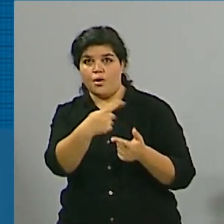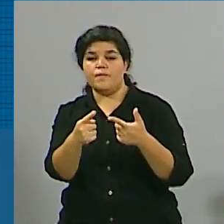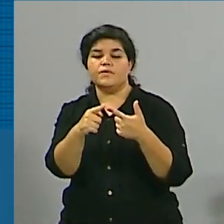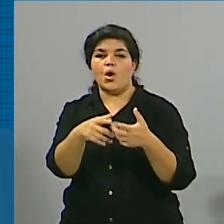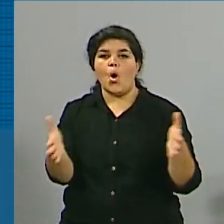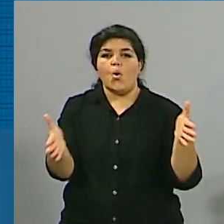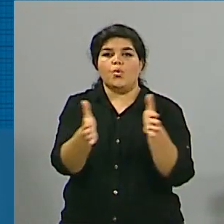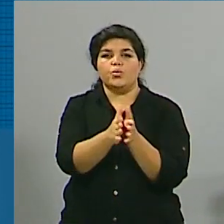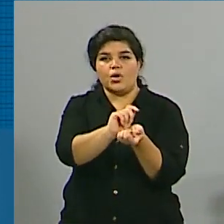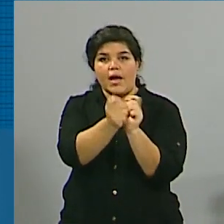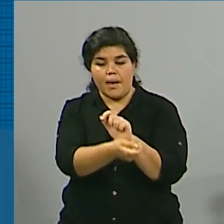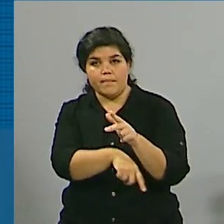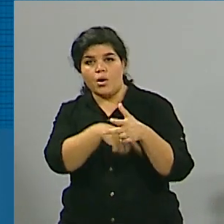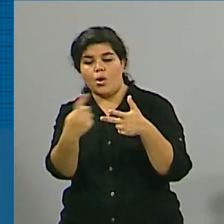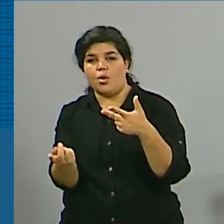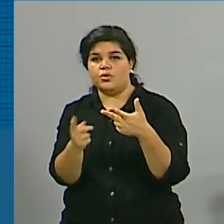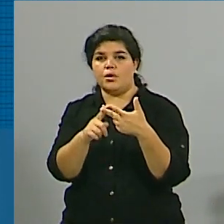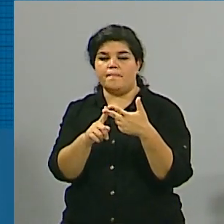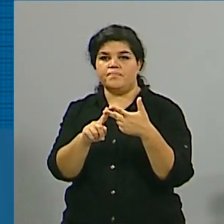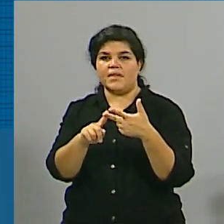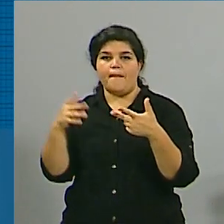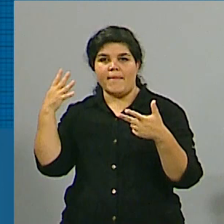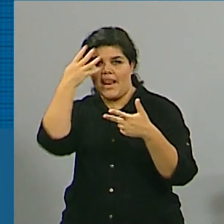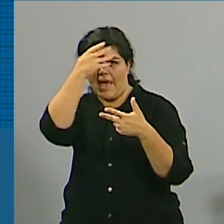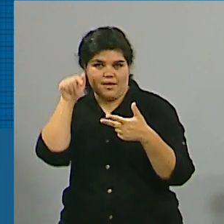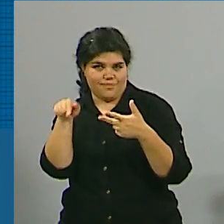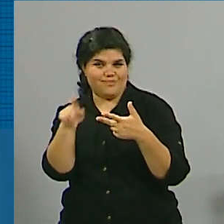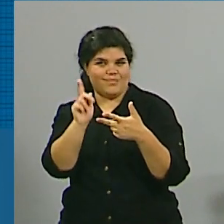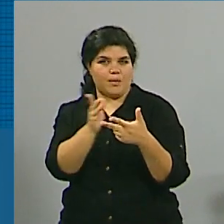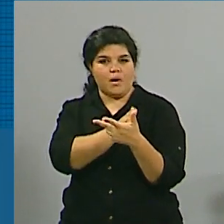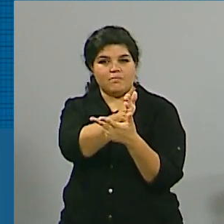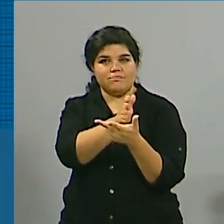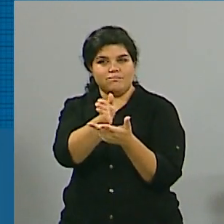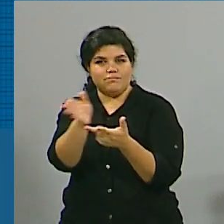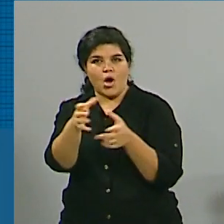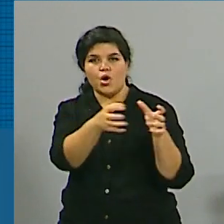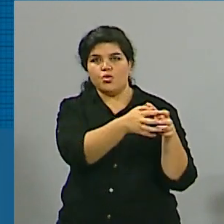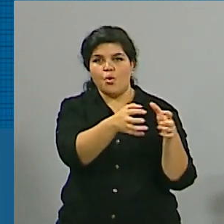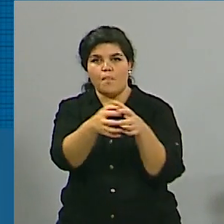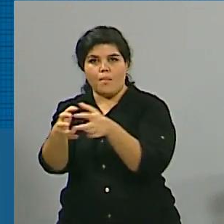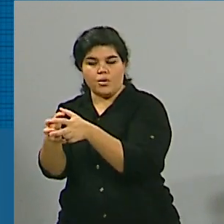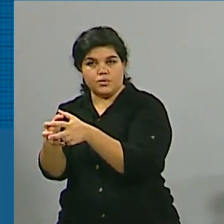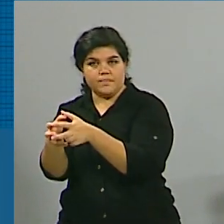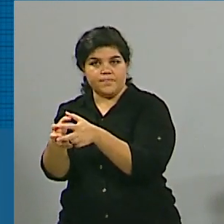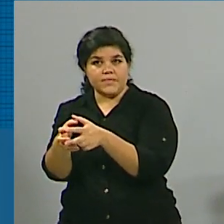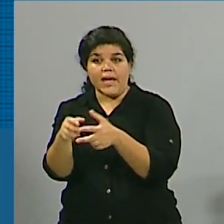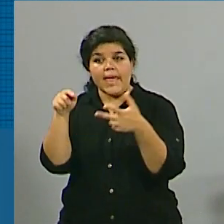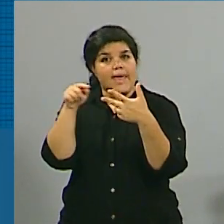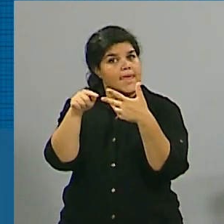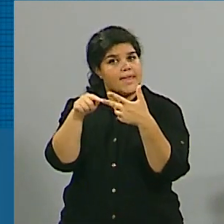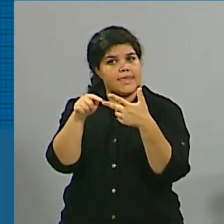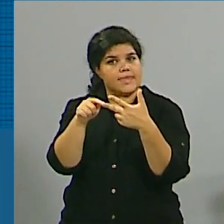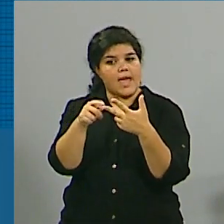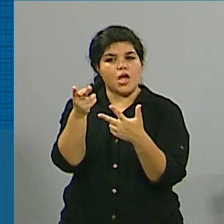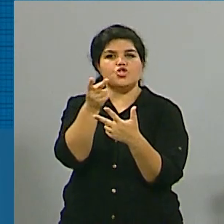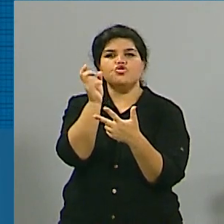la fuerza del Partido Liberal con Javier Milei, que va en alza y que se está poniendo a la par del bipartidismo tradicional que